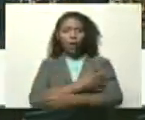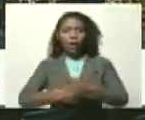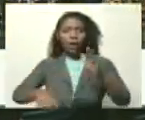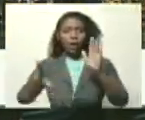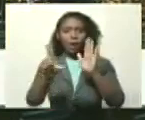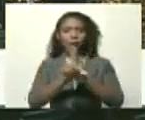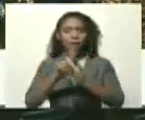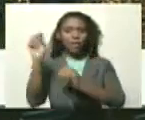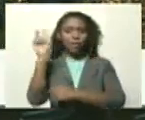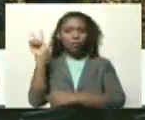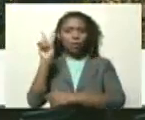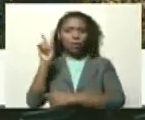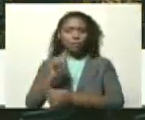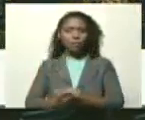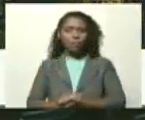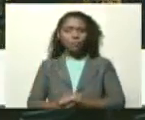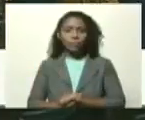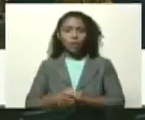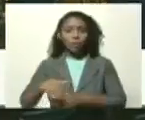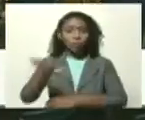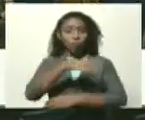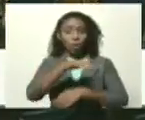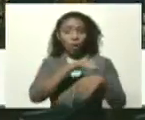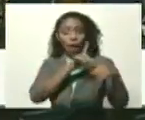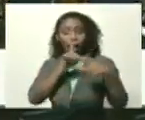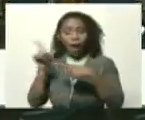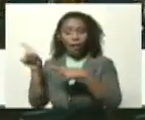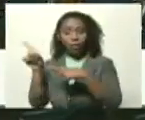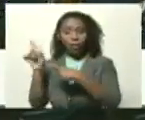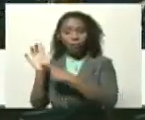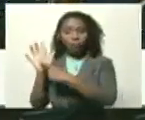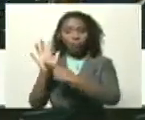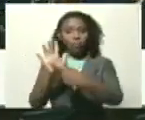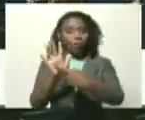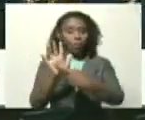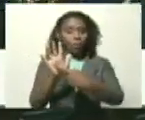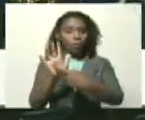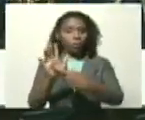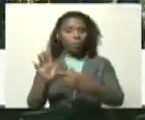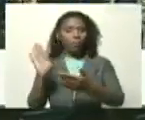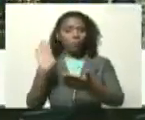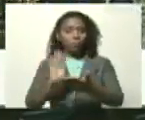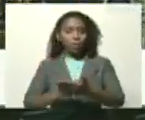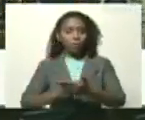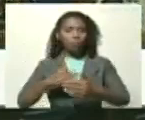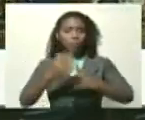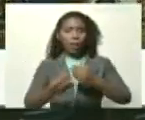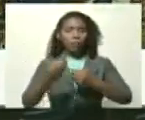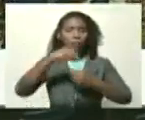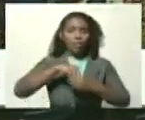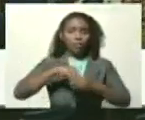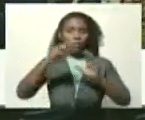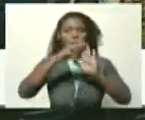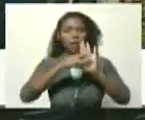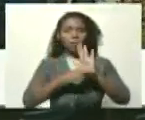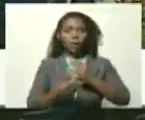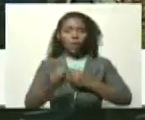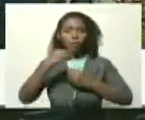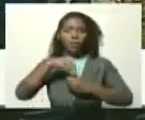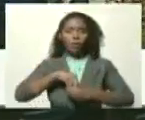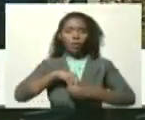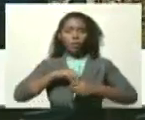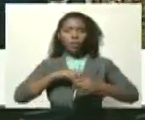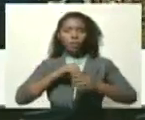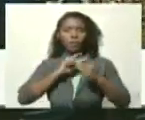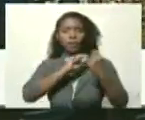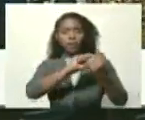Legislativo venezolano. Todo esto está señalado, está pautado dentro del reglamento interior y de